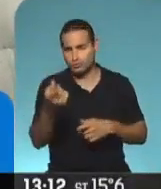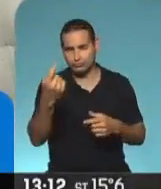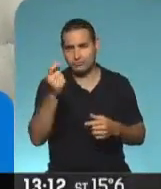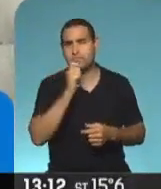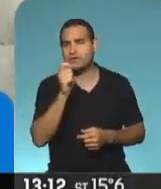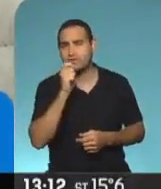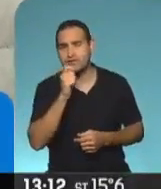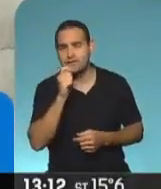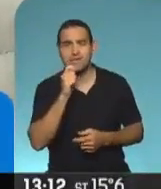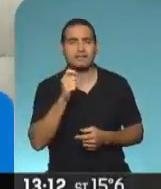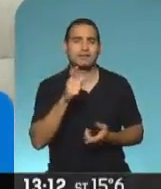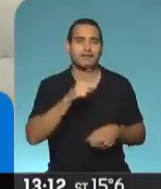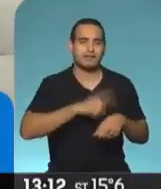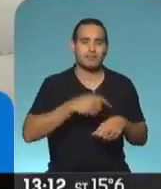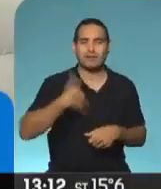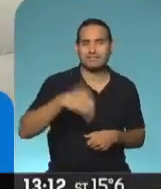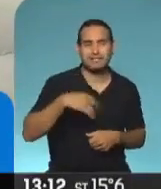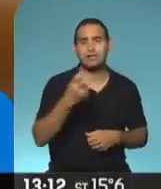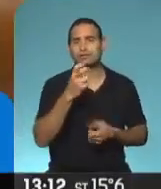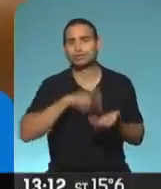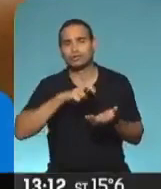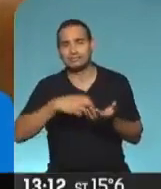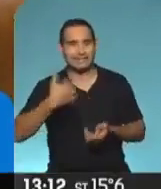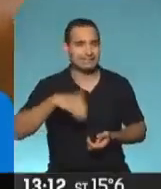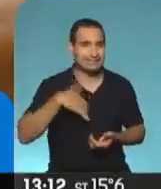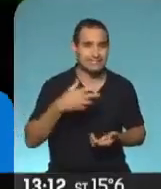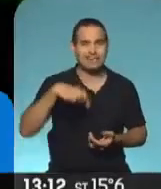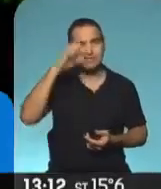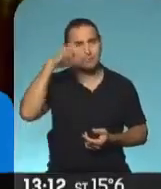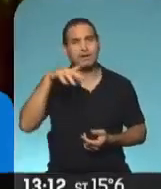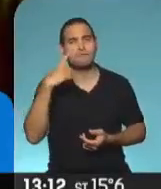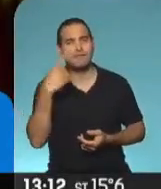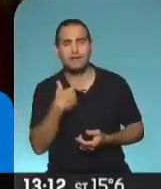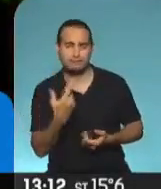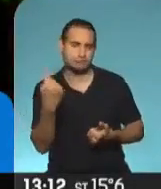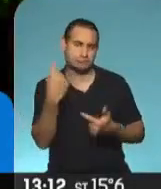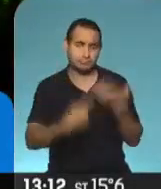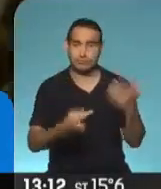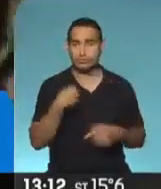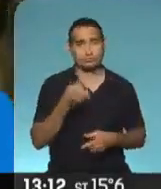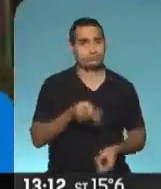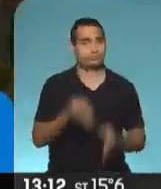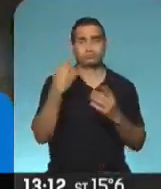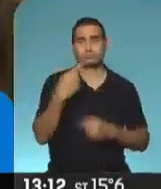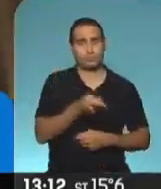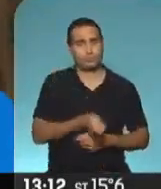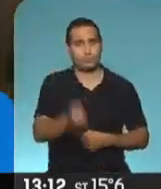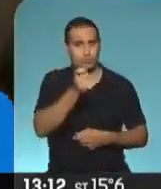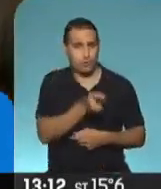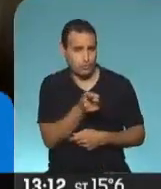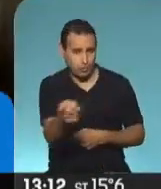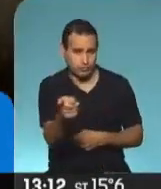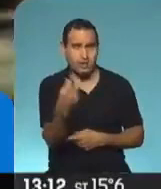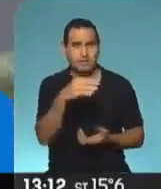de Tiempo Argentino, de Noticias Argentinas, compañeros y compañeras de Perfil. Repudiamos esto, estamos iniciando acciones junto al CELS y